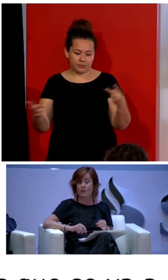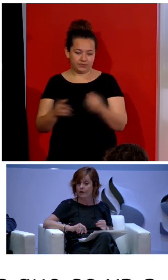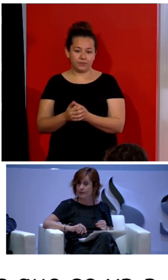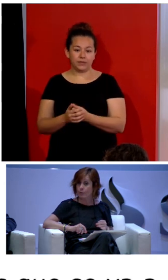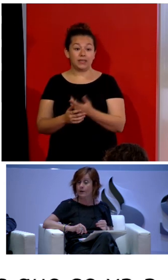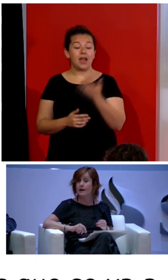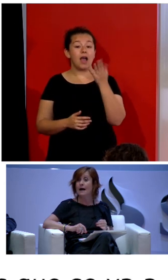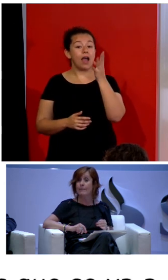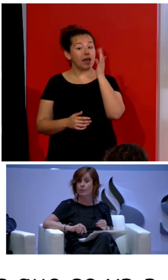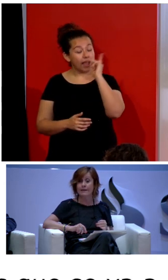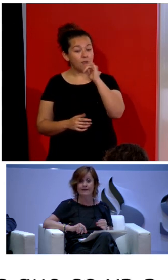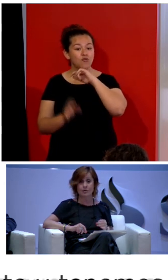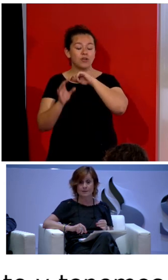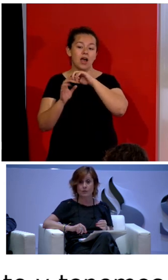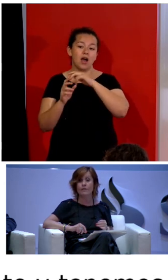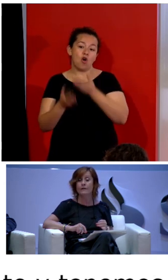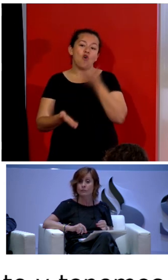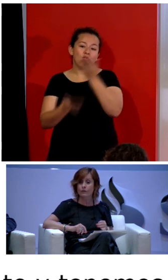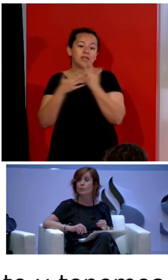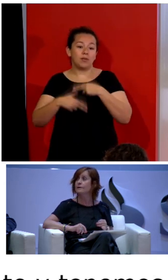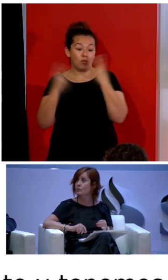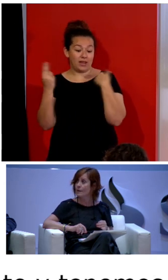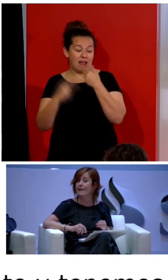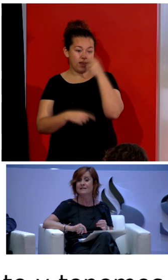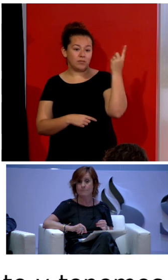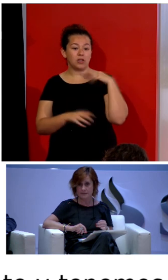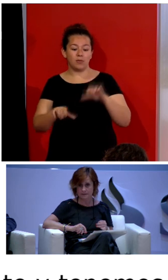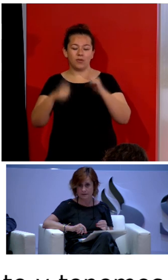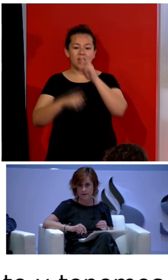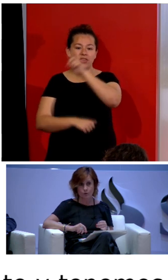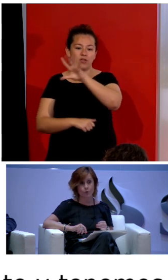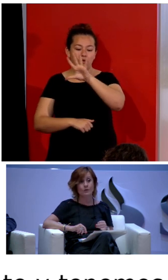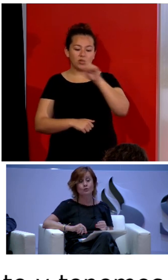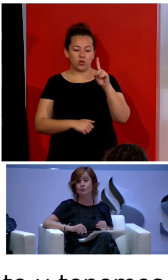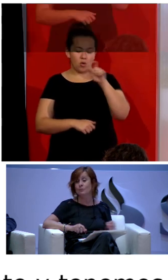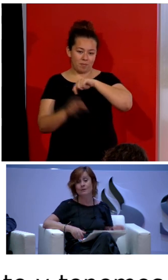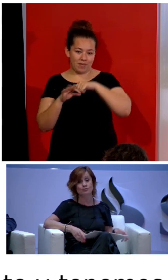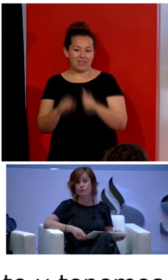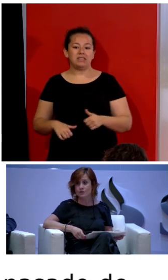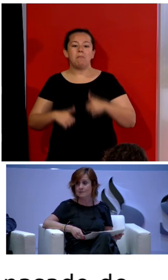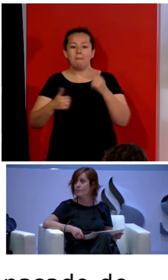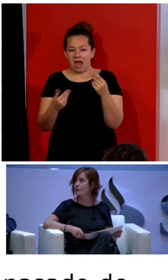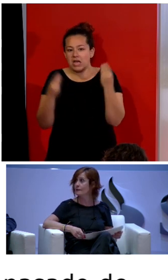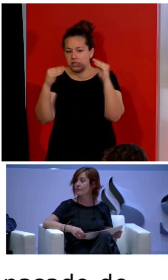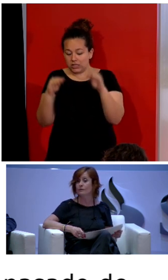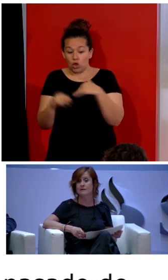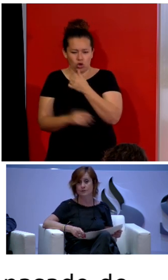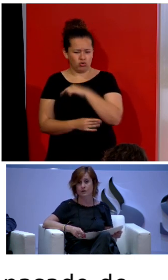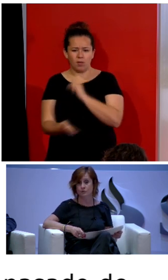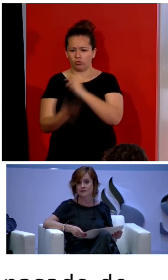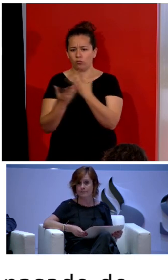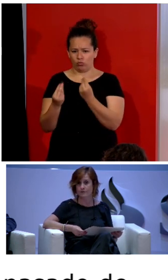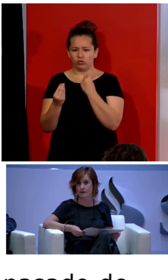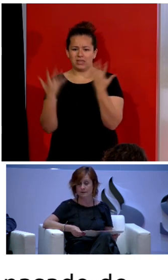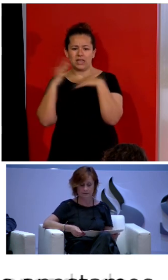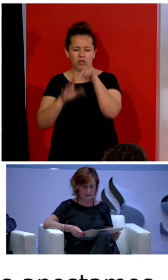a una oferta pública aprobada del año pasado de 151 plazas más, con lo cual nosotros apostamos muchísimo por la integración de las personas